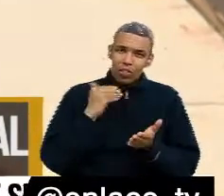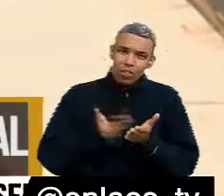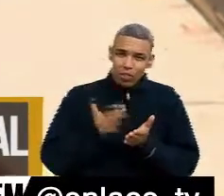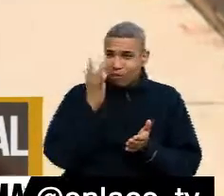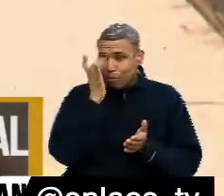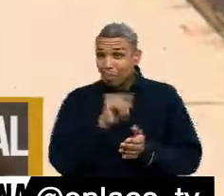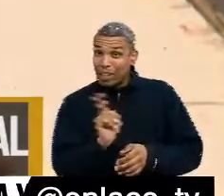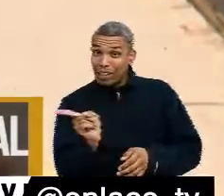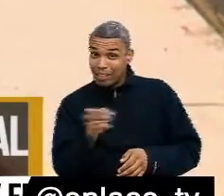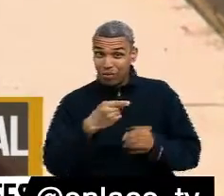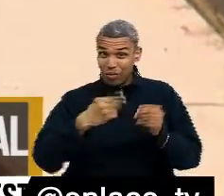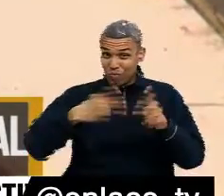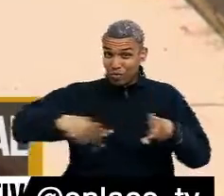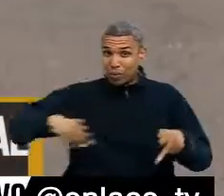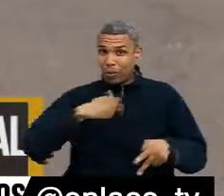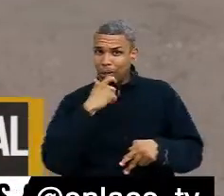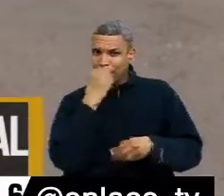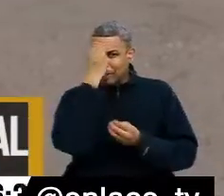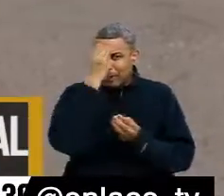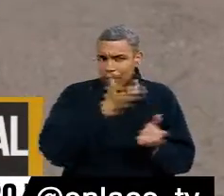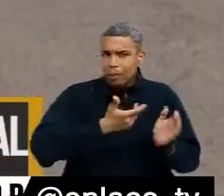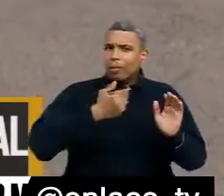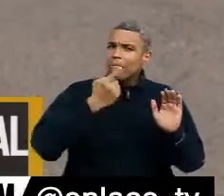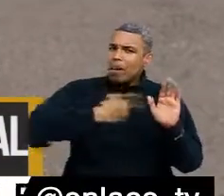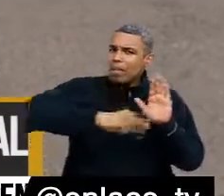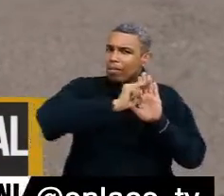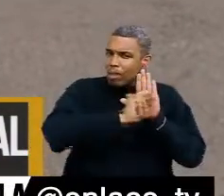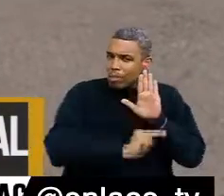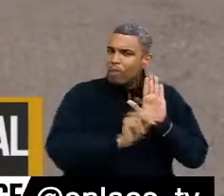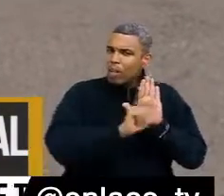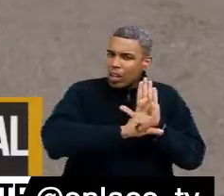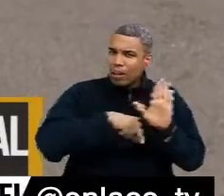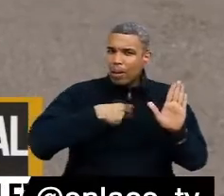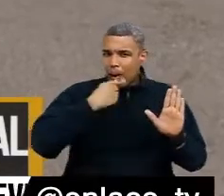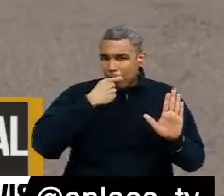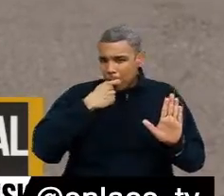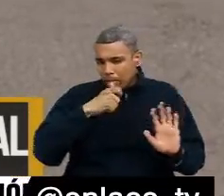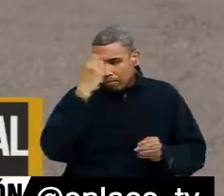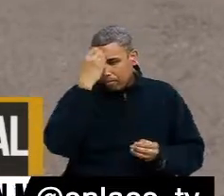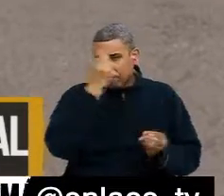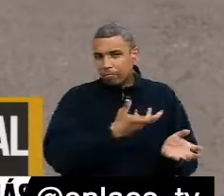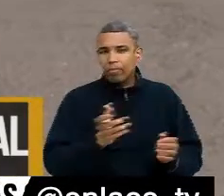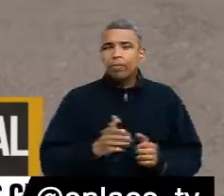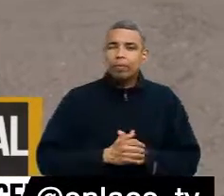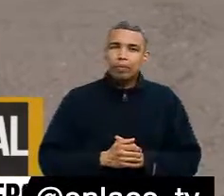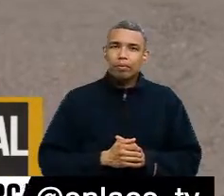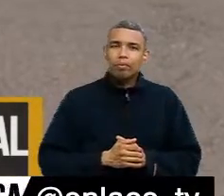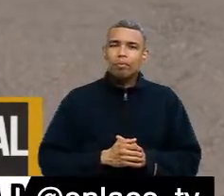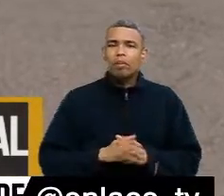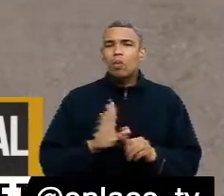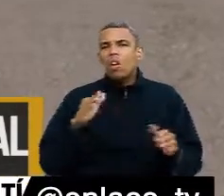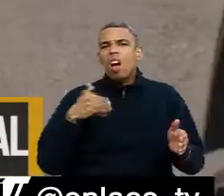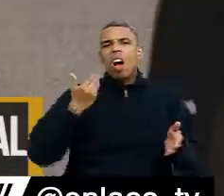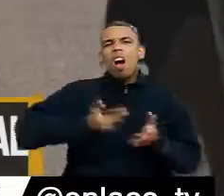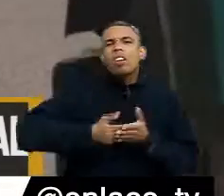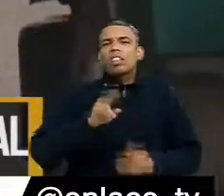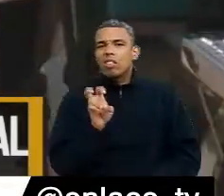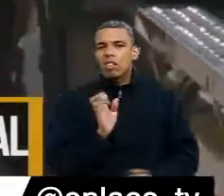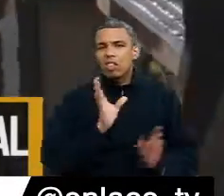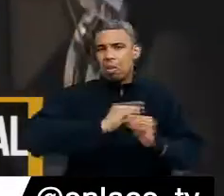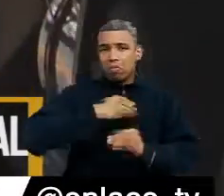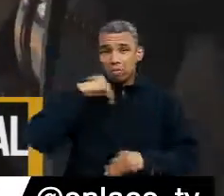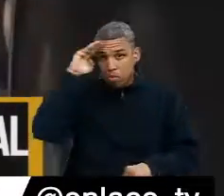normas de tránsito por parte de los actores viales. El plan Éxodo irá hasta hoy lunes 4 de julio a las 7 de la noche. Sin embargo, las autoridades